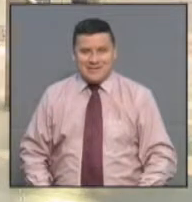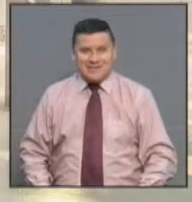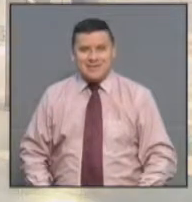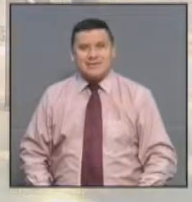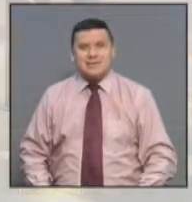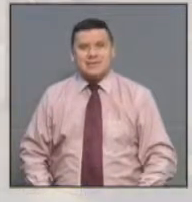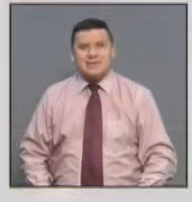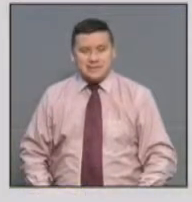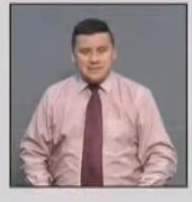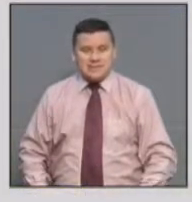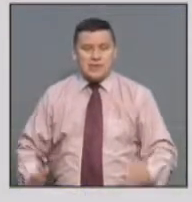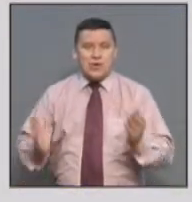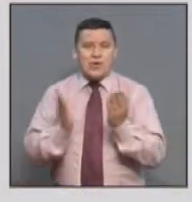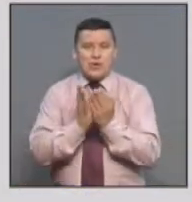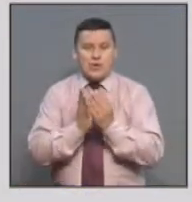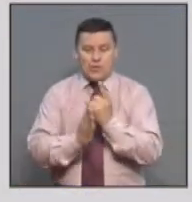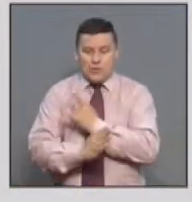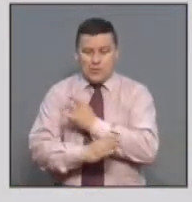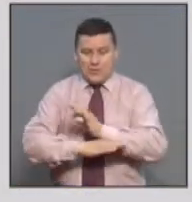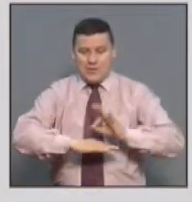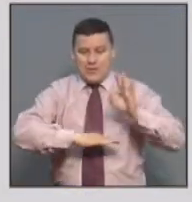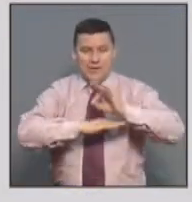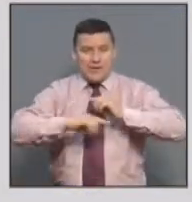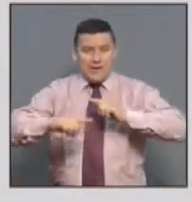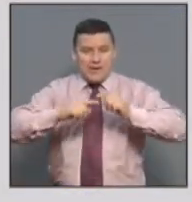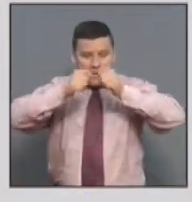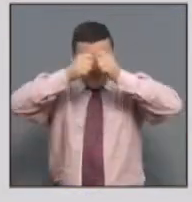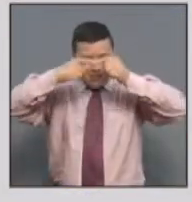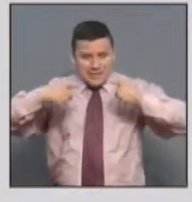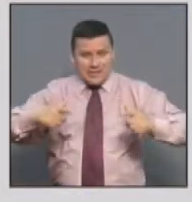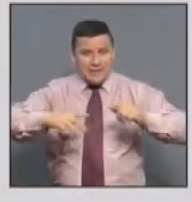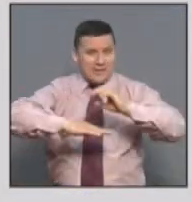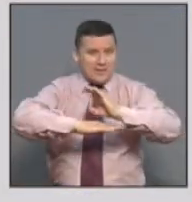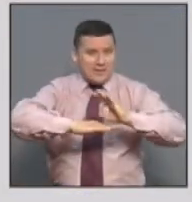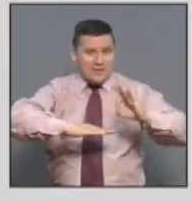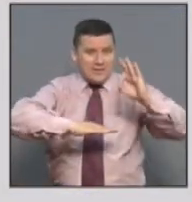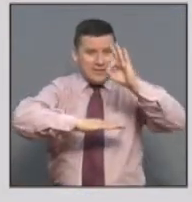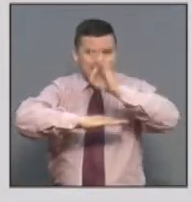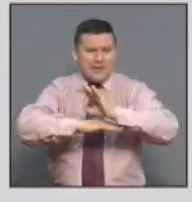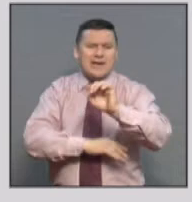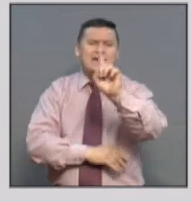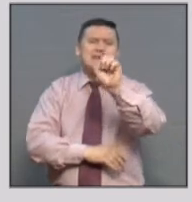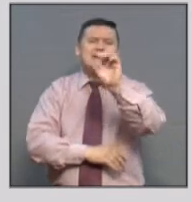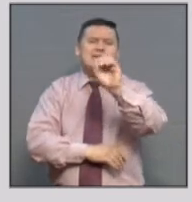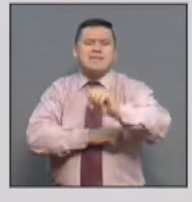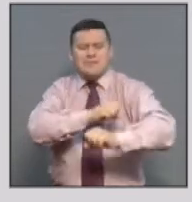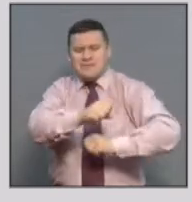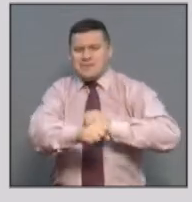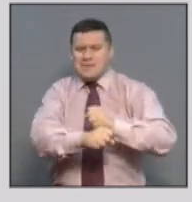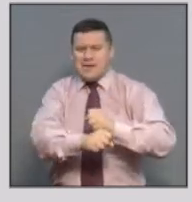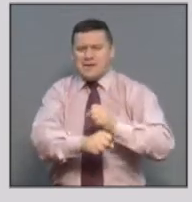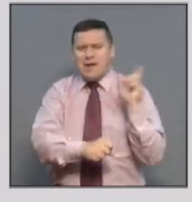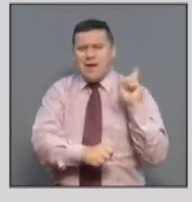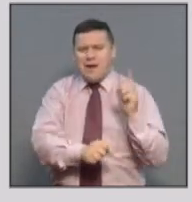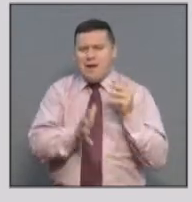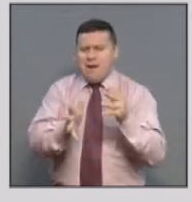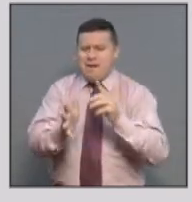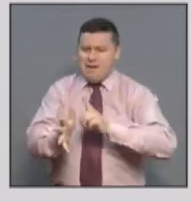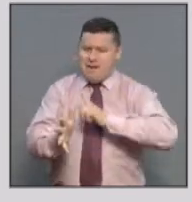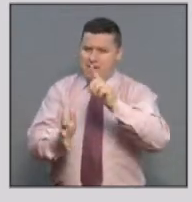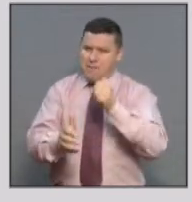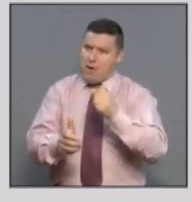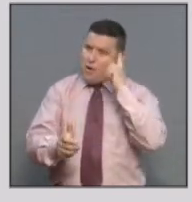www.esap.edu.co. Escuela Superior de Administración Pública ESAP. 60 años formando líderes para el